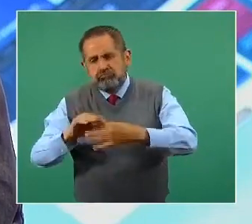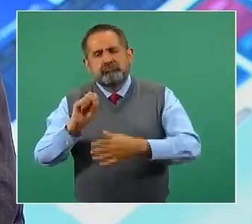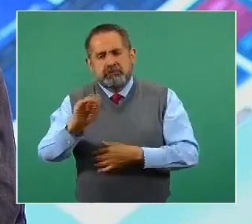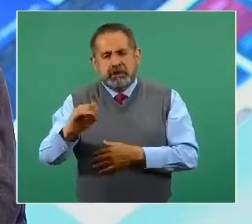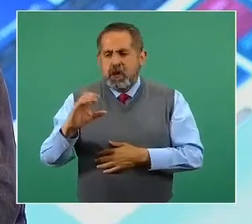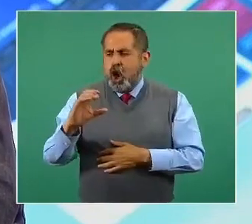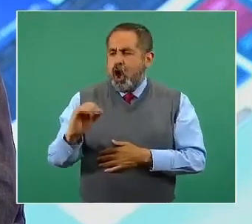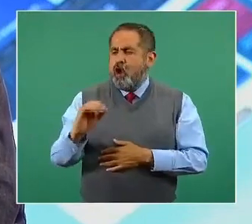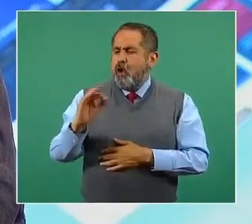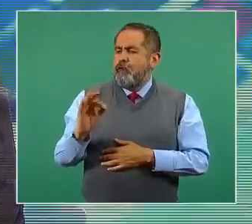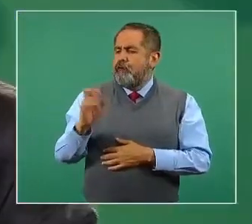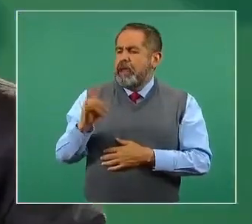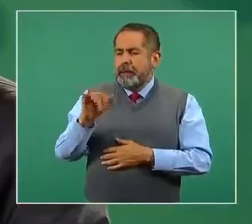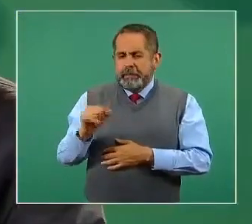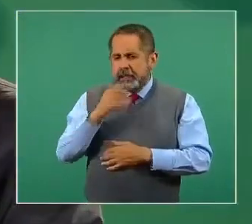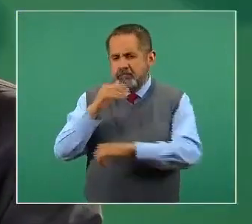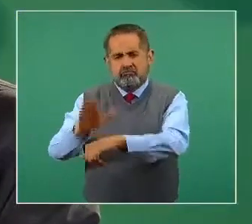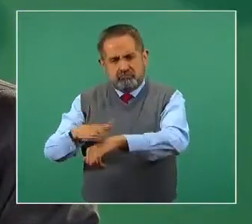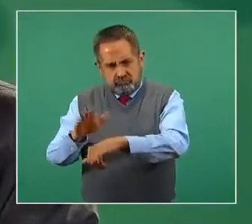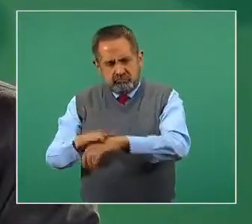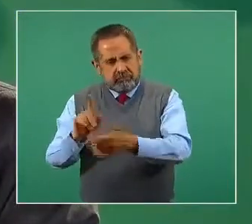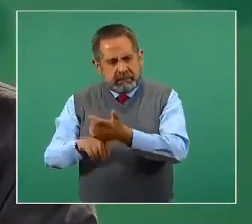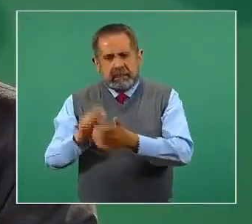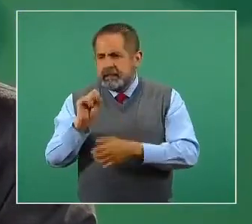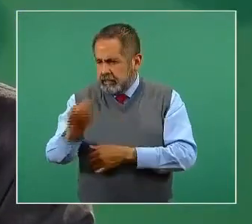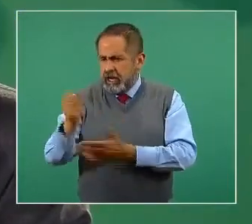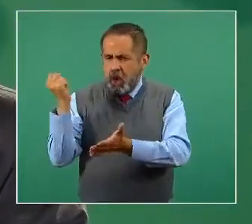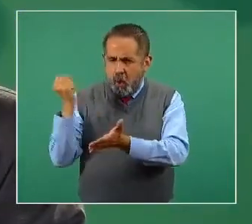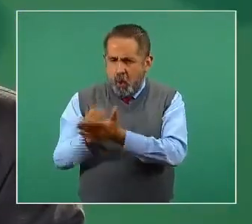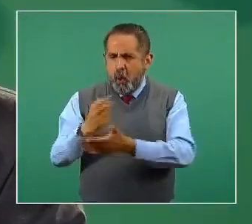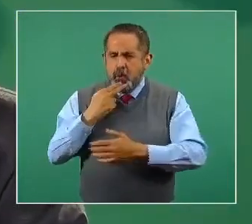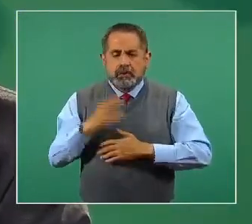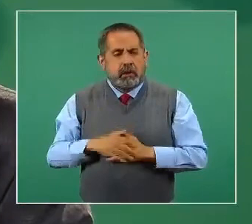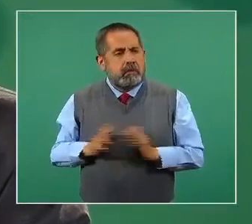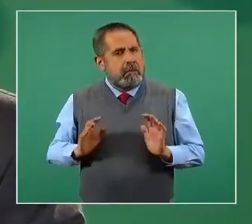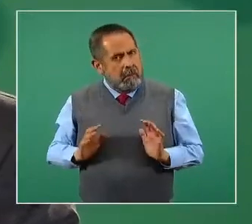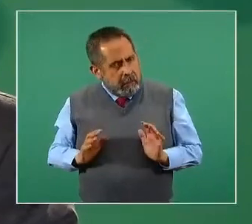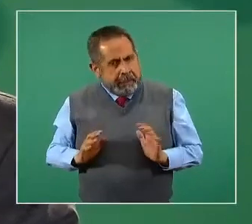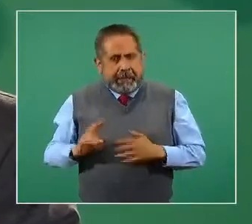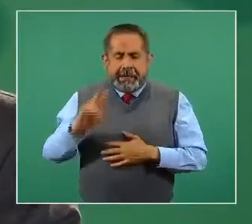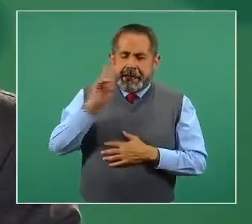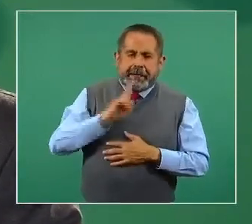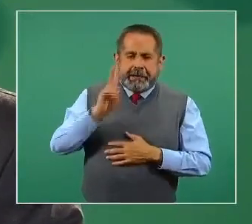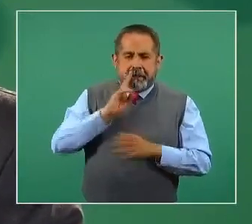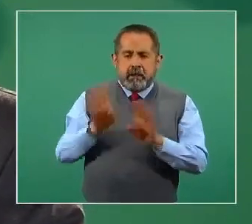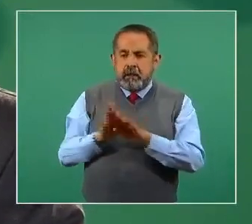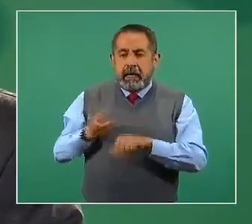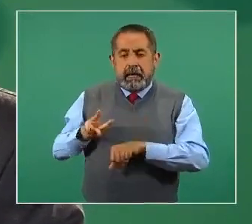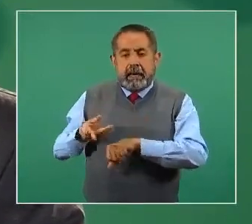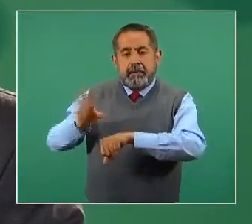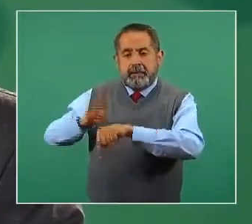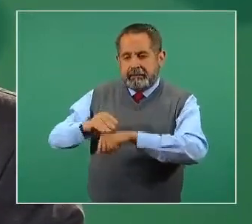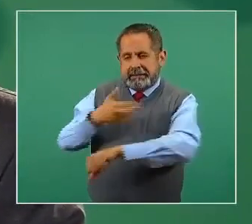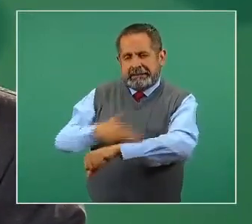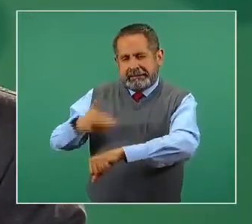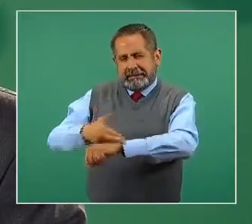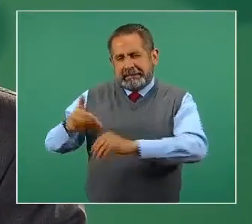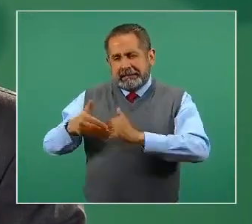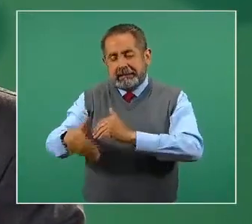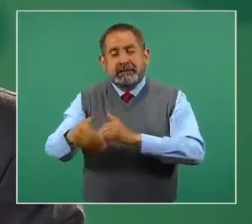del Comité de Moléculas Nuevas, está pendiente que se formalice la autorización si es que la